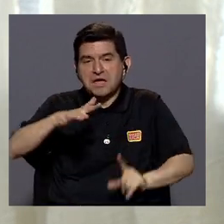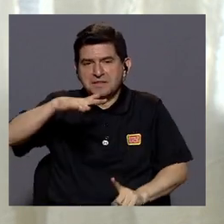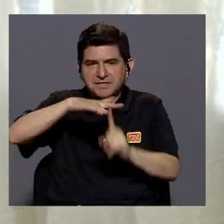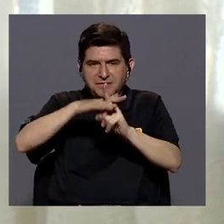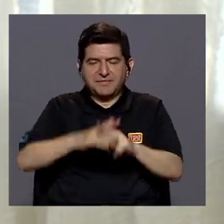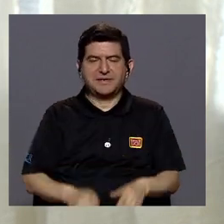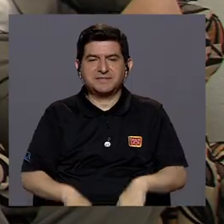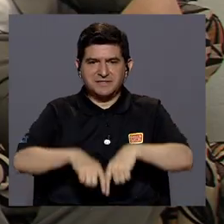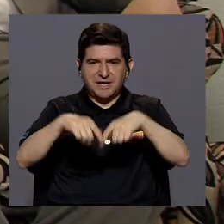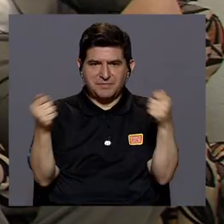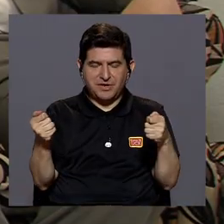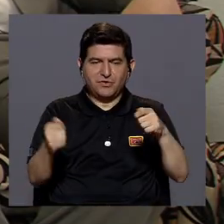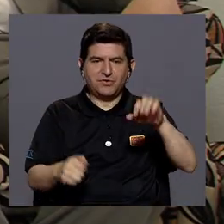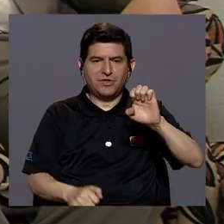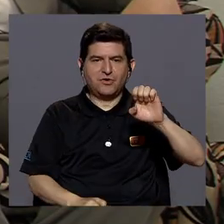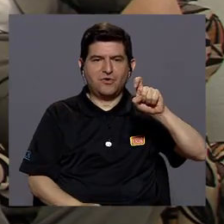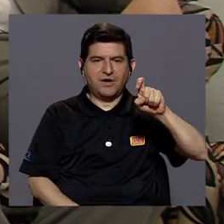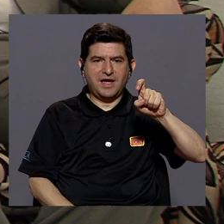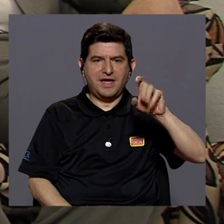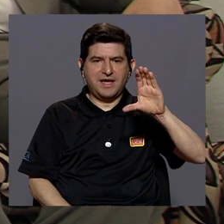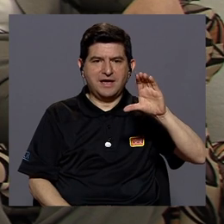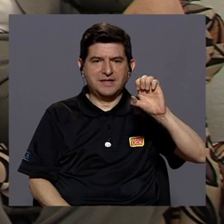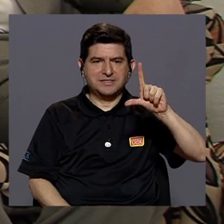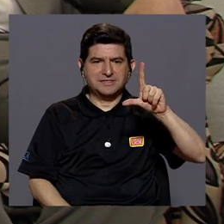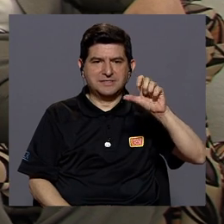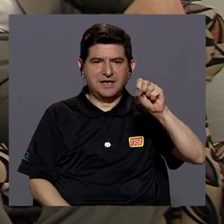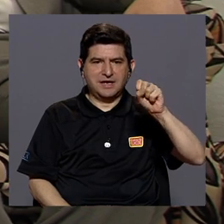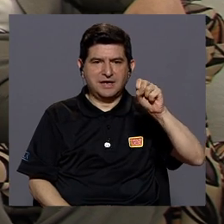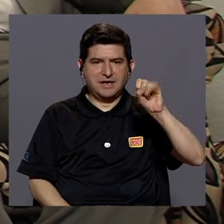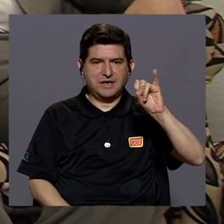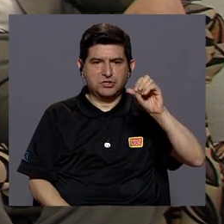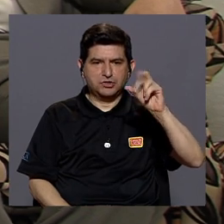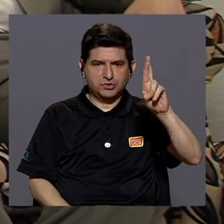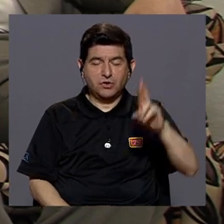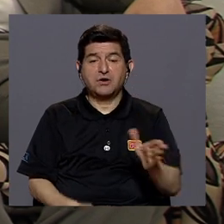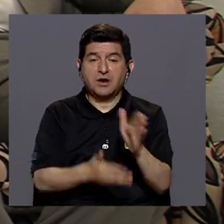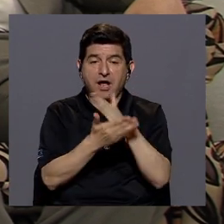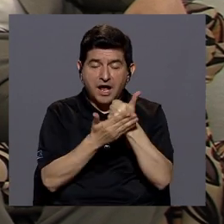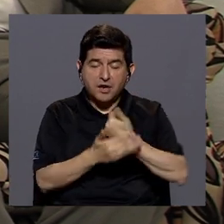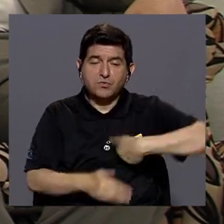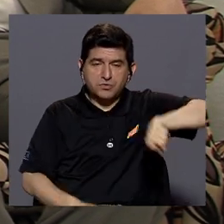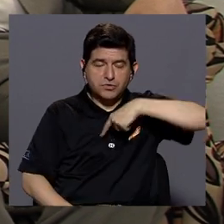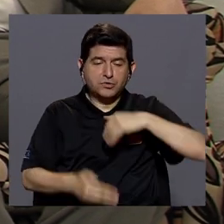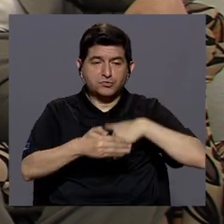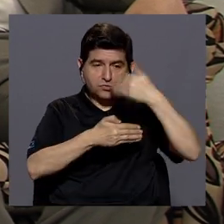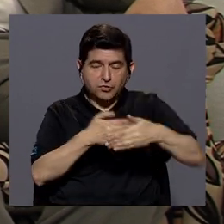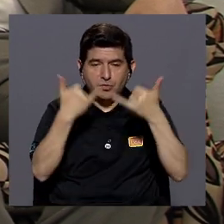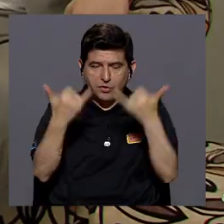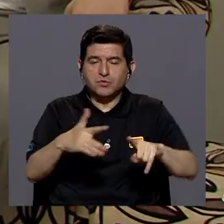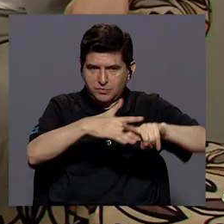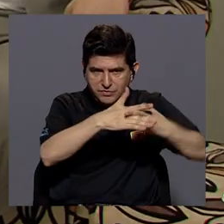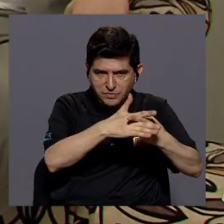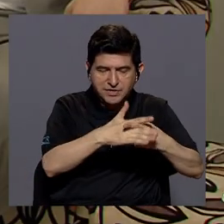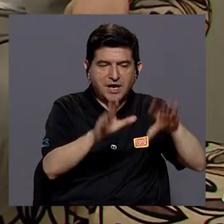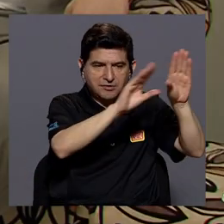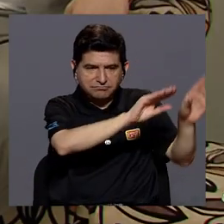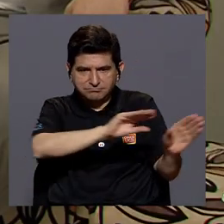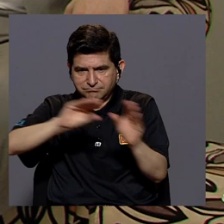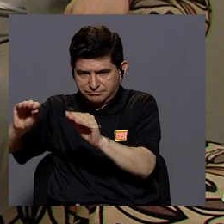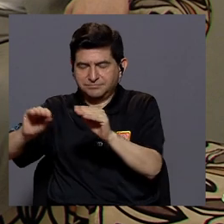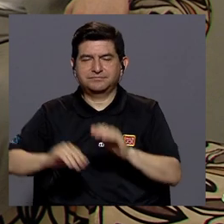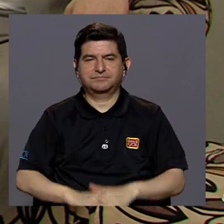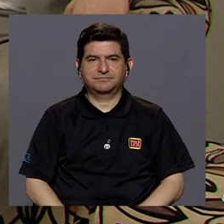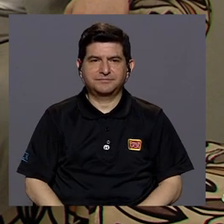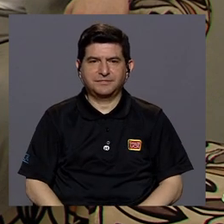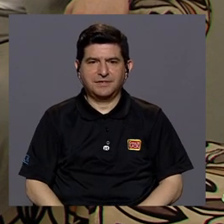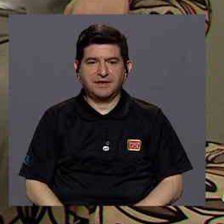Excelsior. Después de cuando empezó a salir Excelsior, algunos de nosotros pasaron a Excelsior. Y ahí